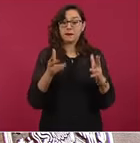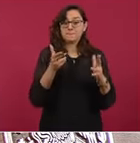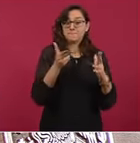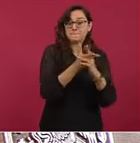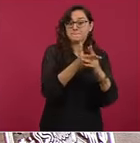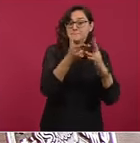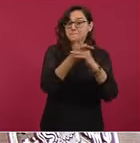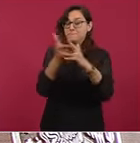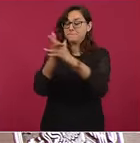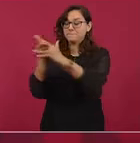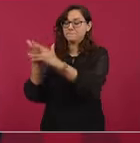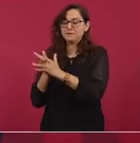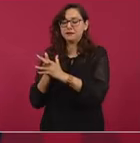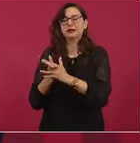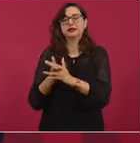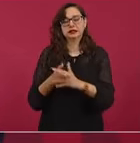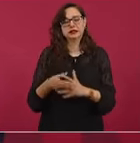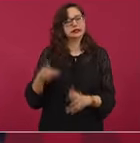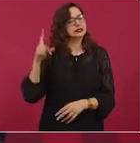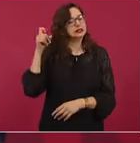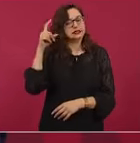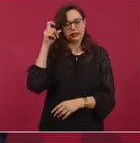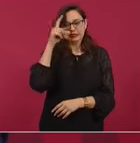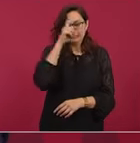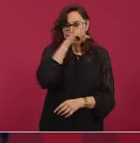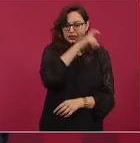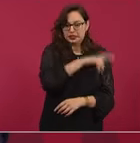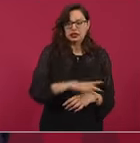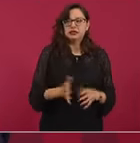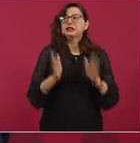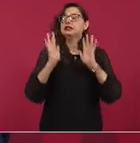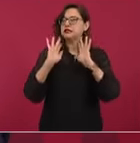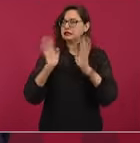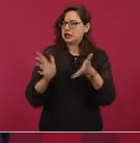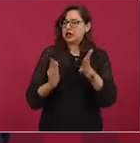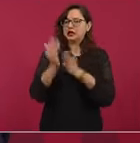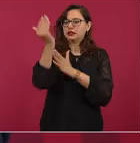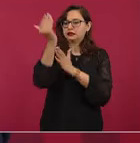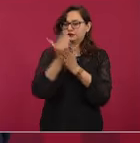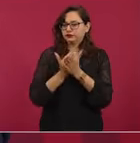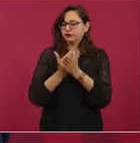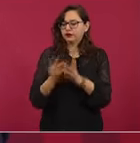Avanzamos en robo de vehículo, avanzamos en